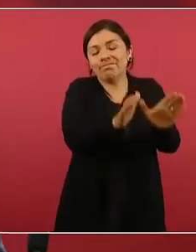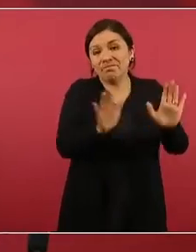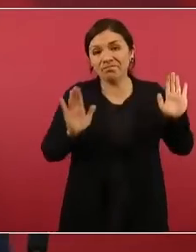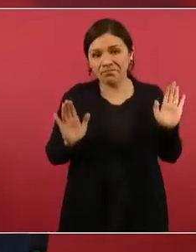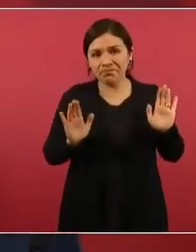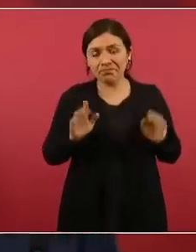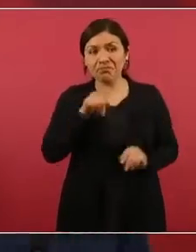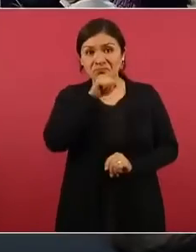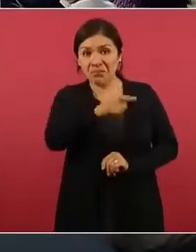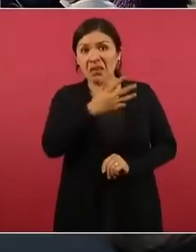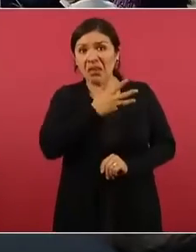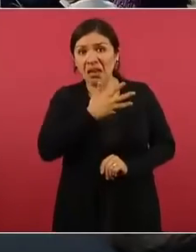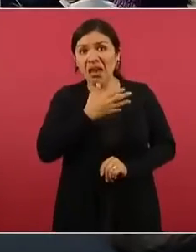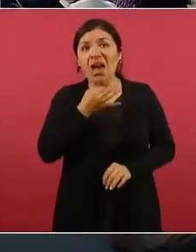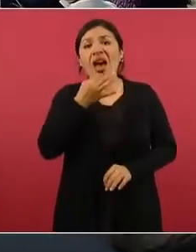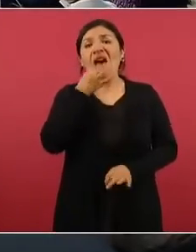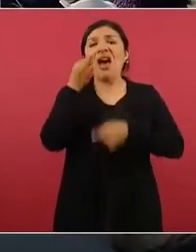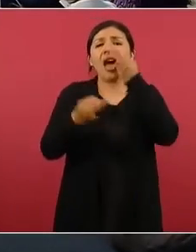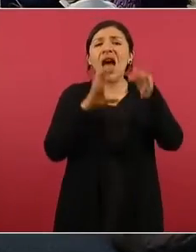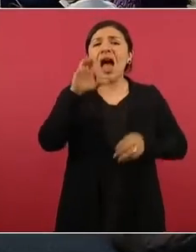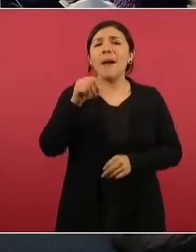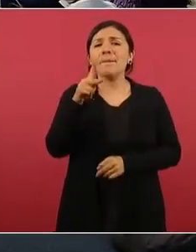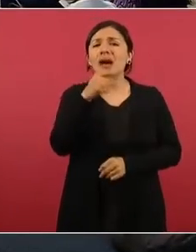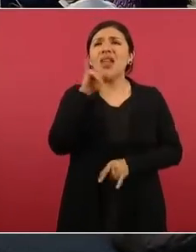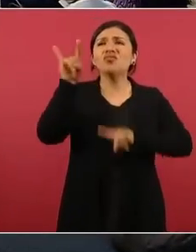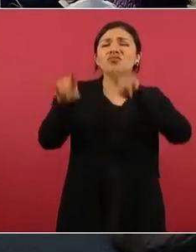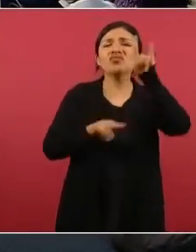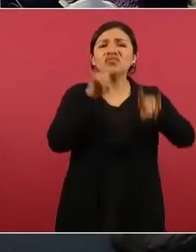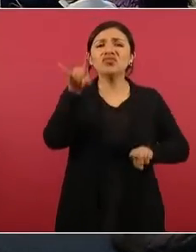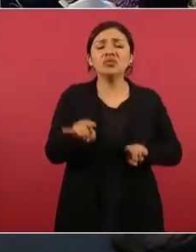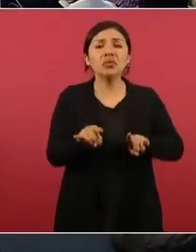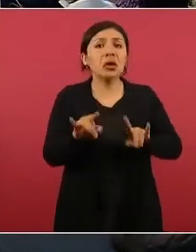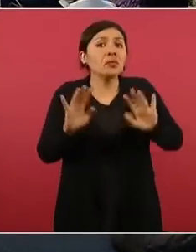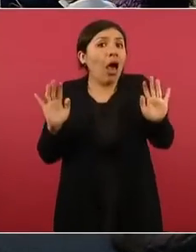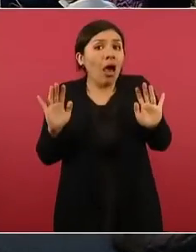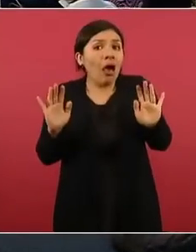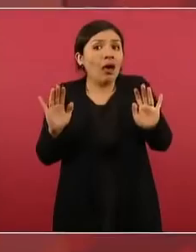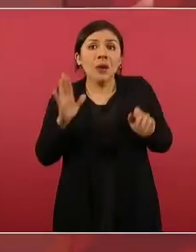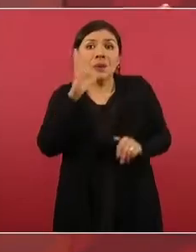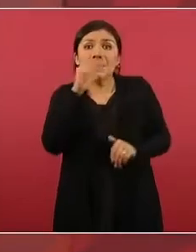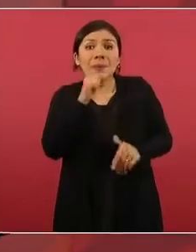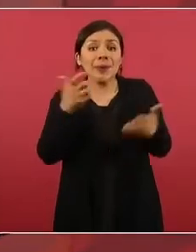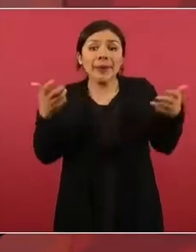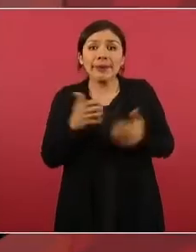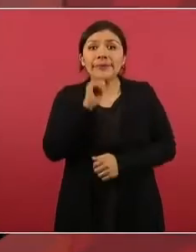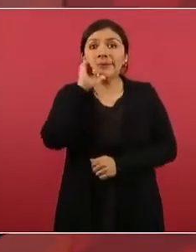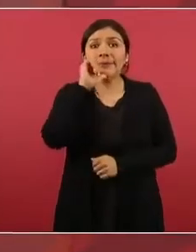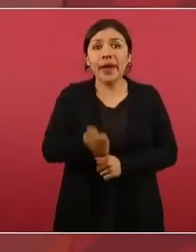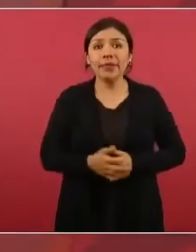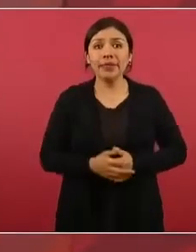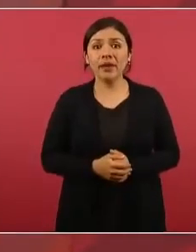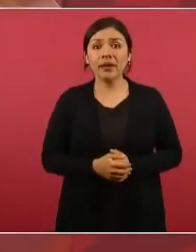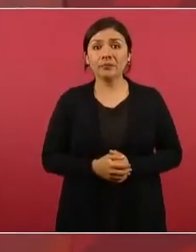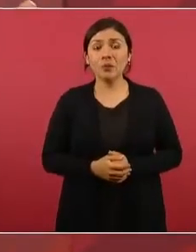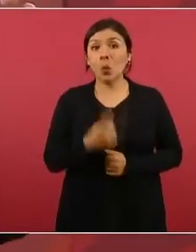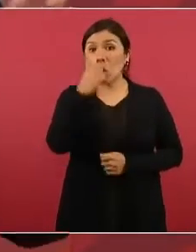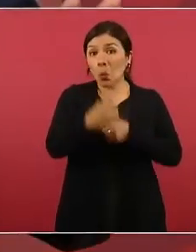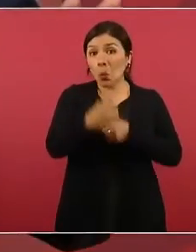Tienen campañas y ya, no pueden hacer nada. Este